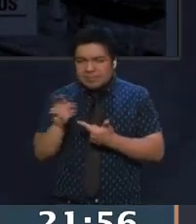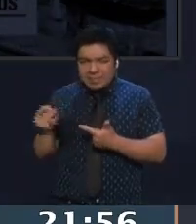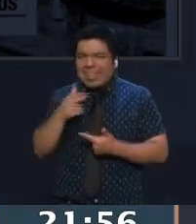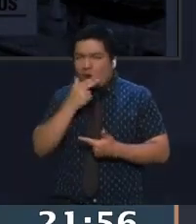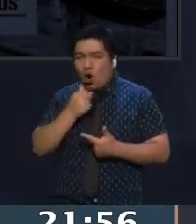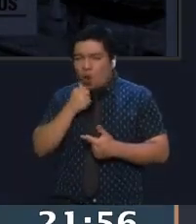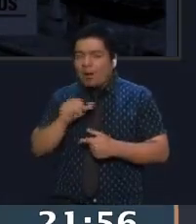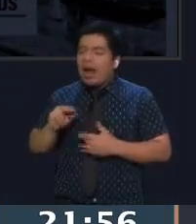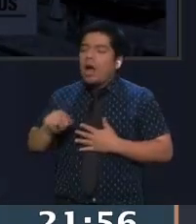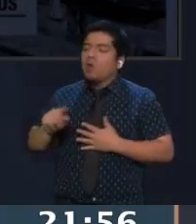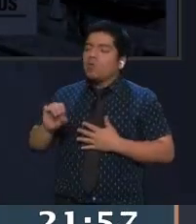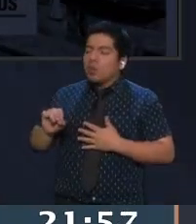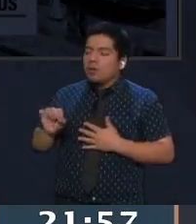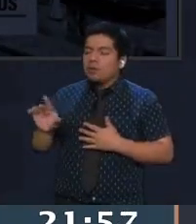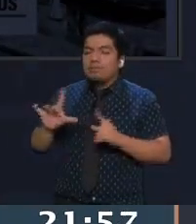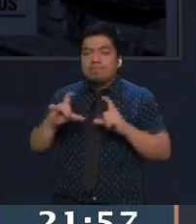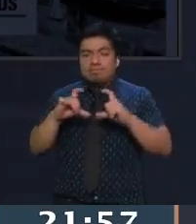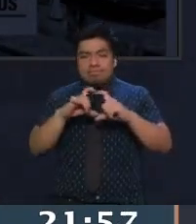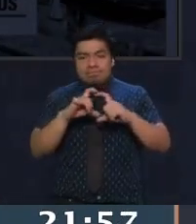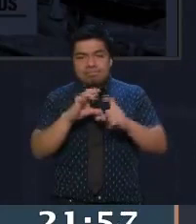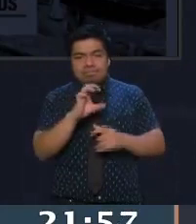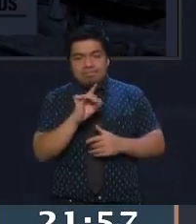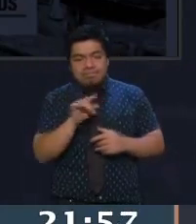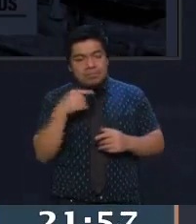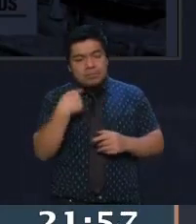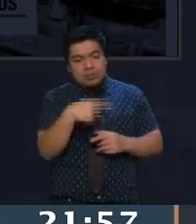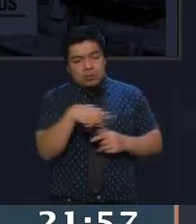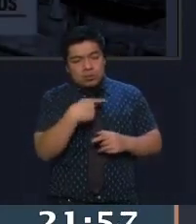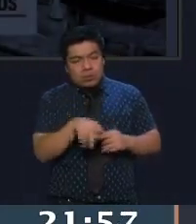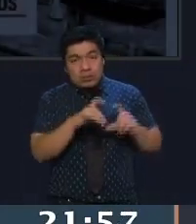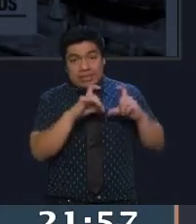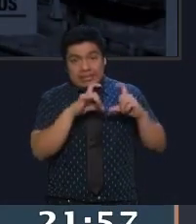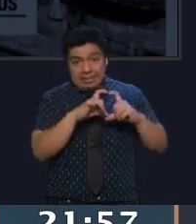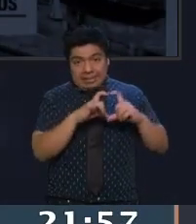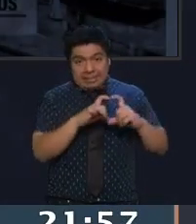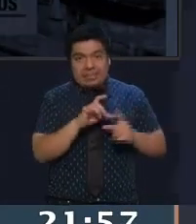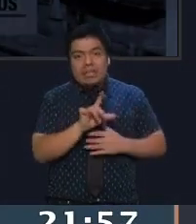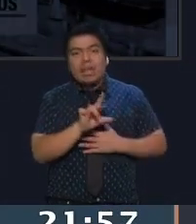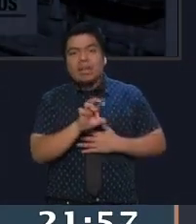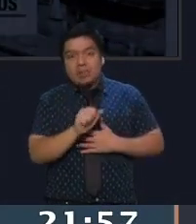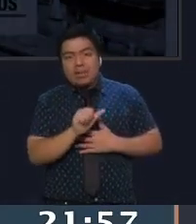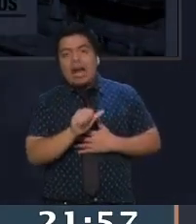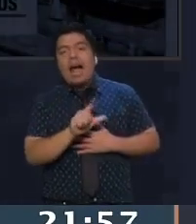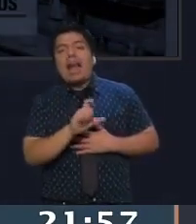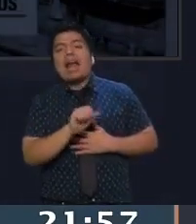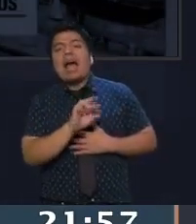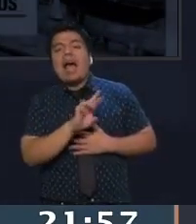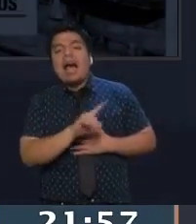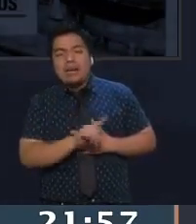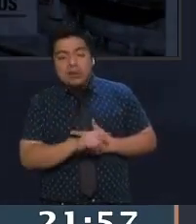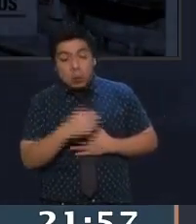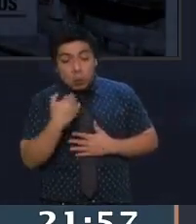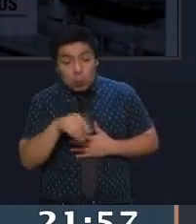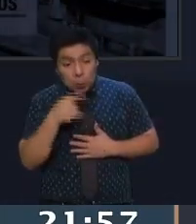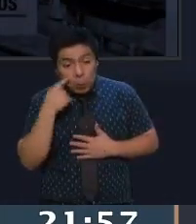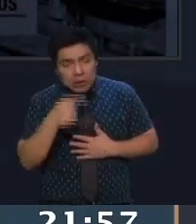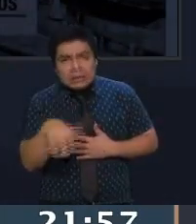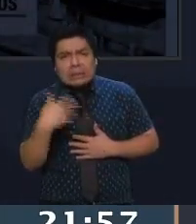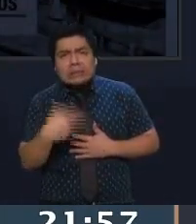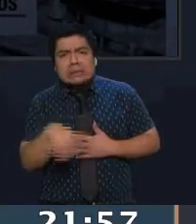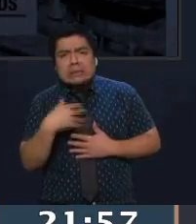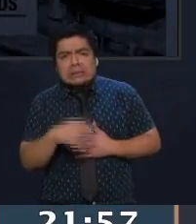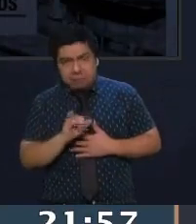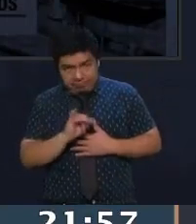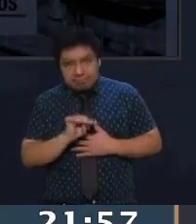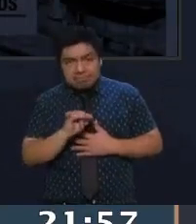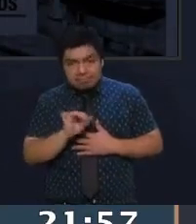es esta discografía de Luis Arcaraz, lo cual en sí mismo ya es un verdadero aporte, ¿no?